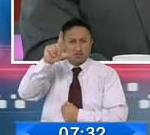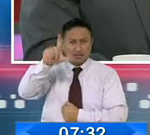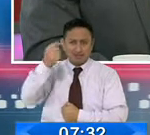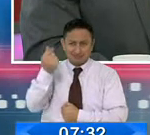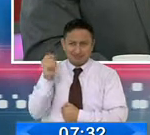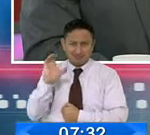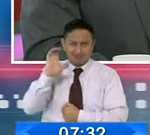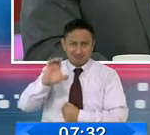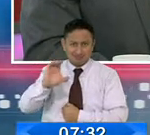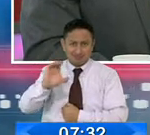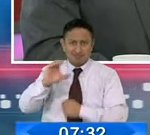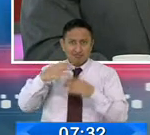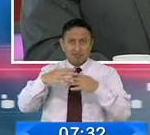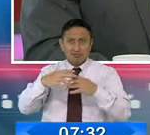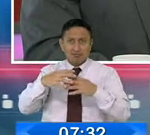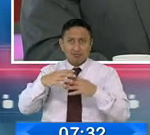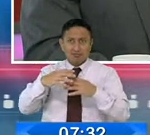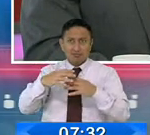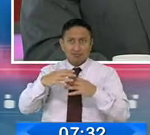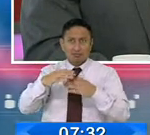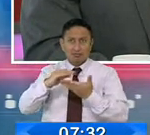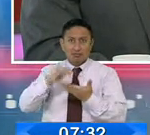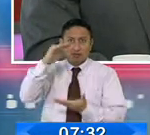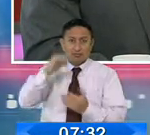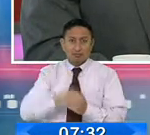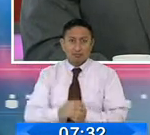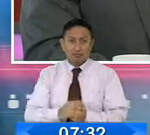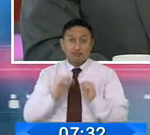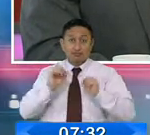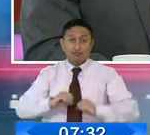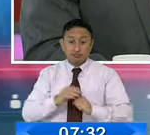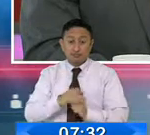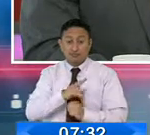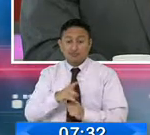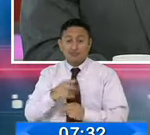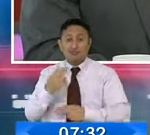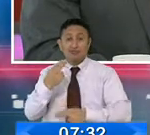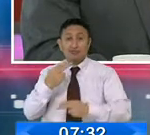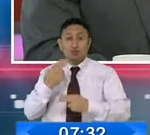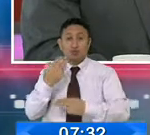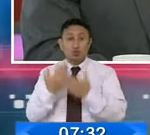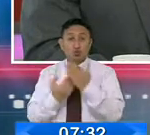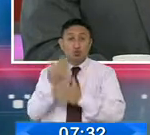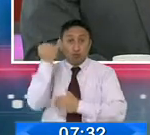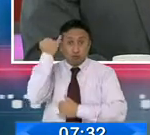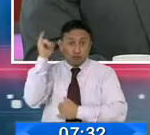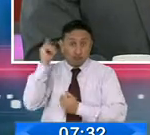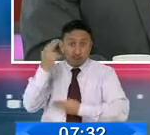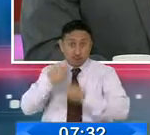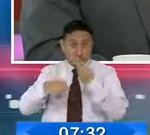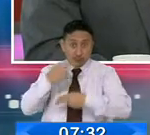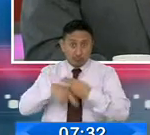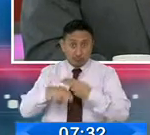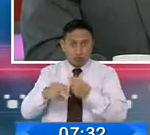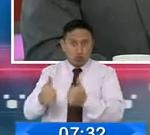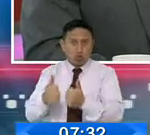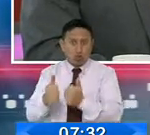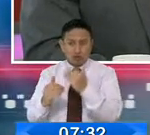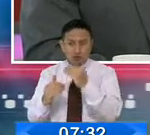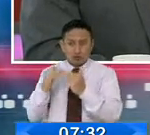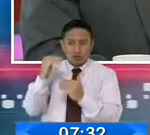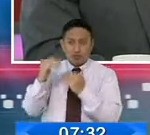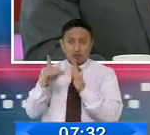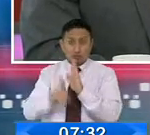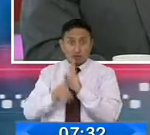Crece, fomentar la puesta en marcha de emprendimientos innovadores con alto potencial de desarrollo